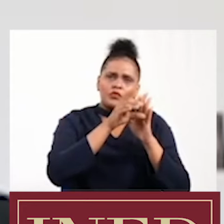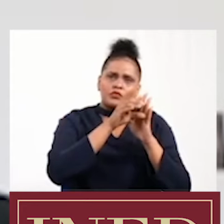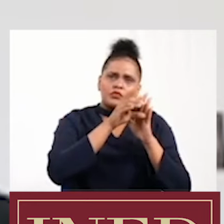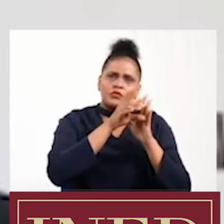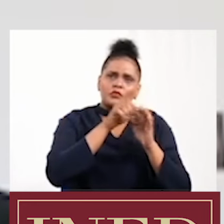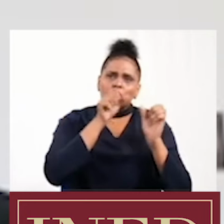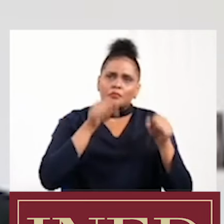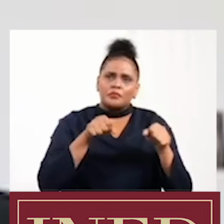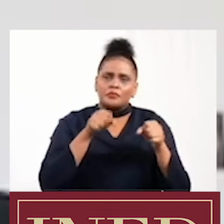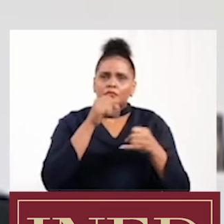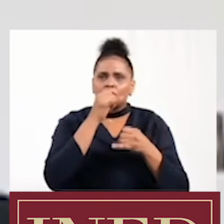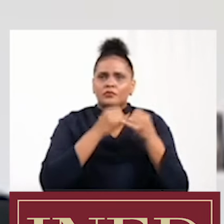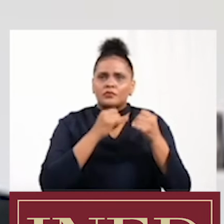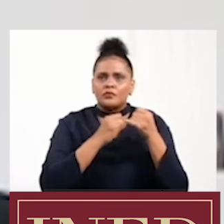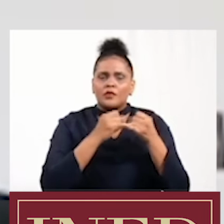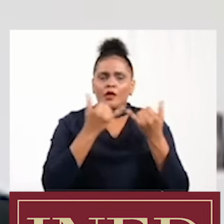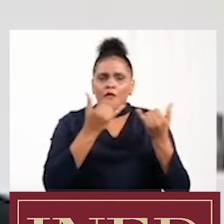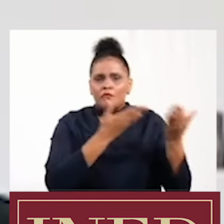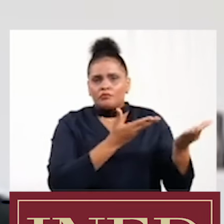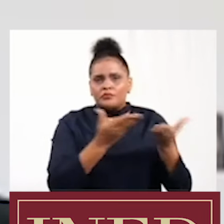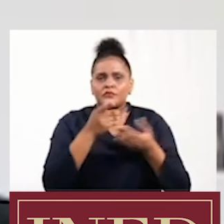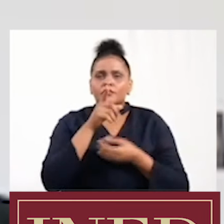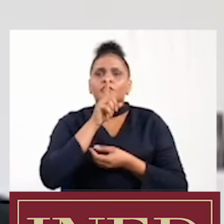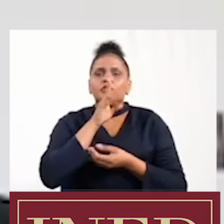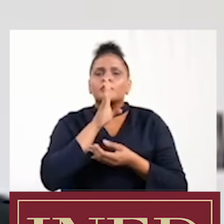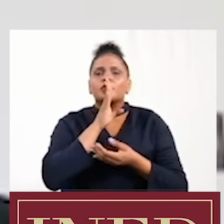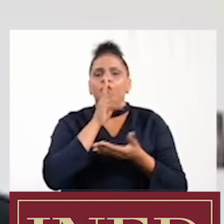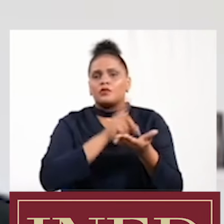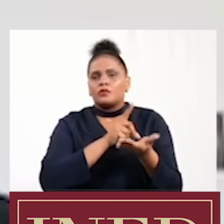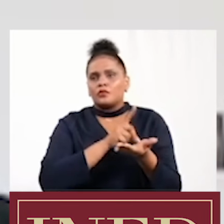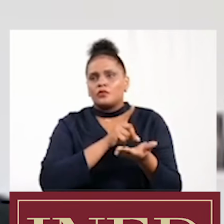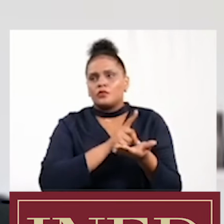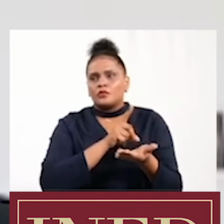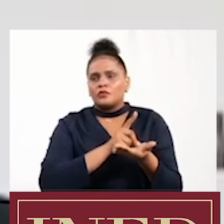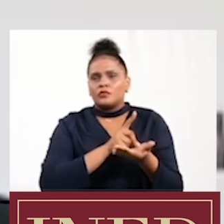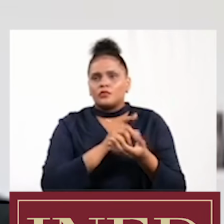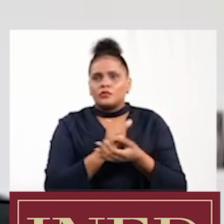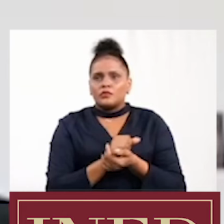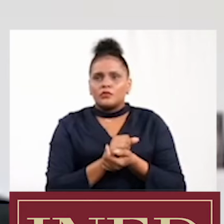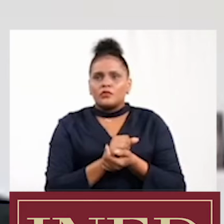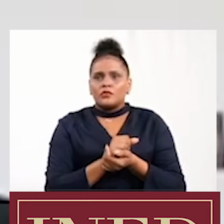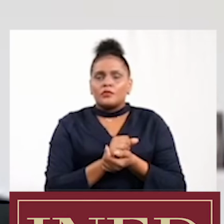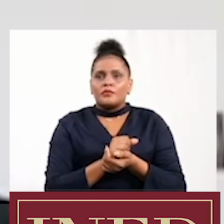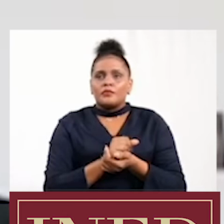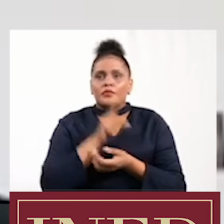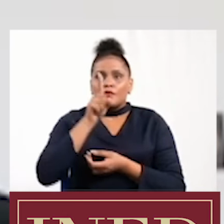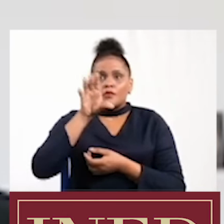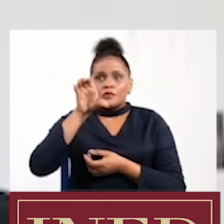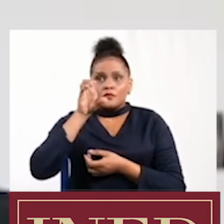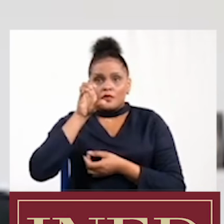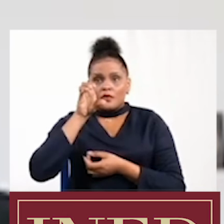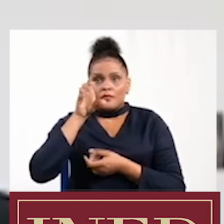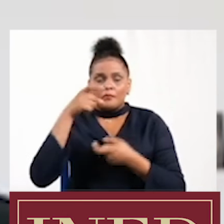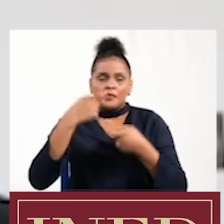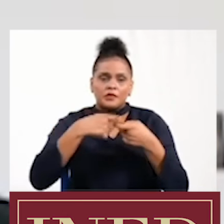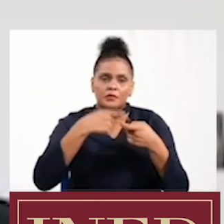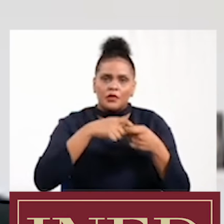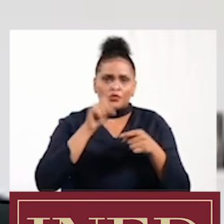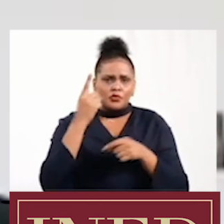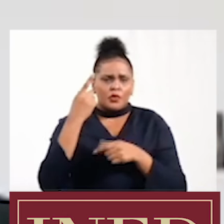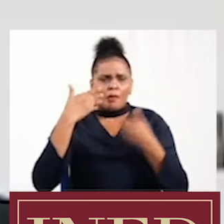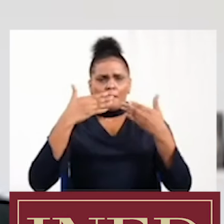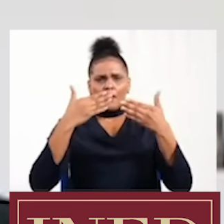mensaje final le damos la oportunidad doctora para que usted pueda dirigirse a los más de 100 participantes que nos están siguiendo no solamente de panamá